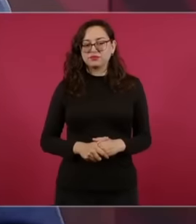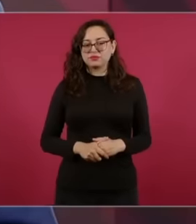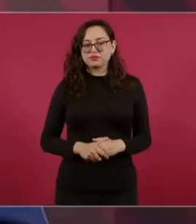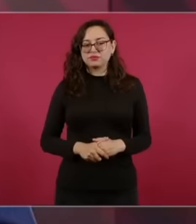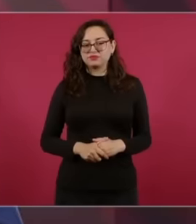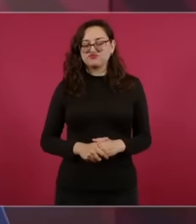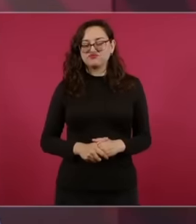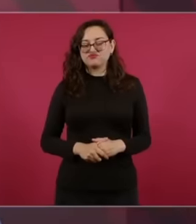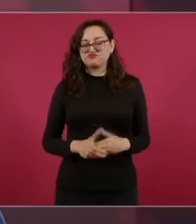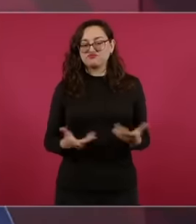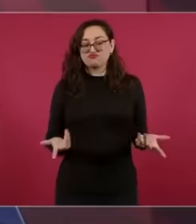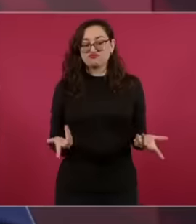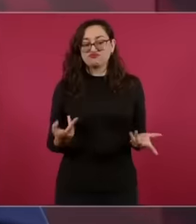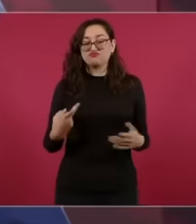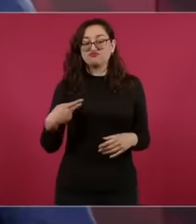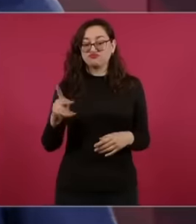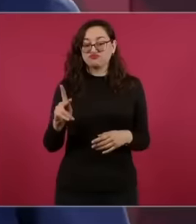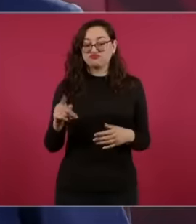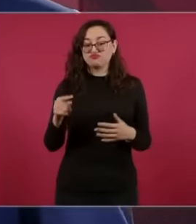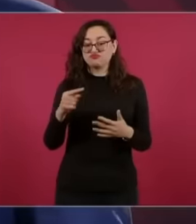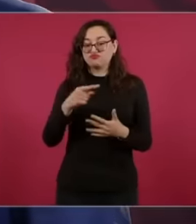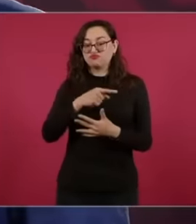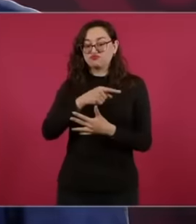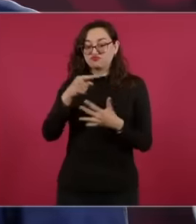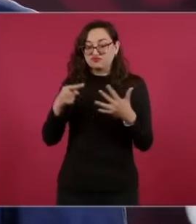Nada más que todo eso